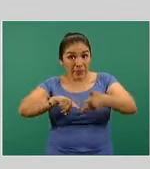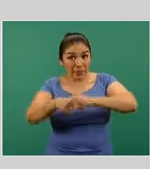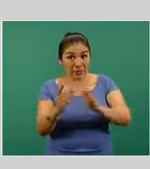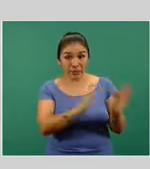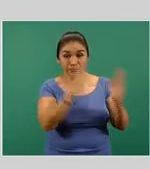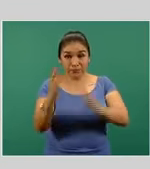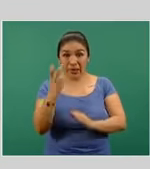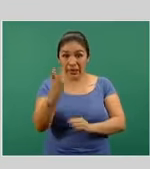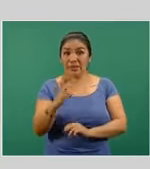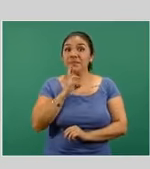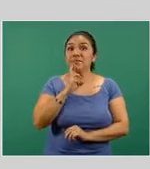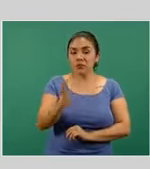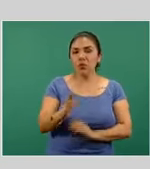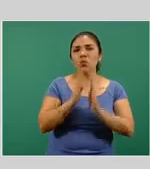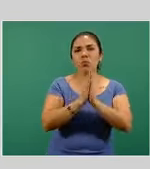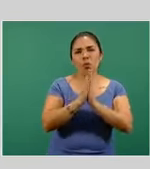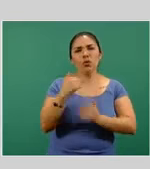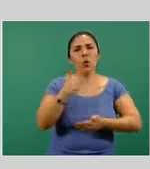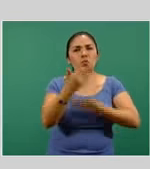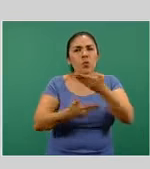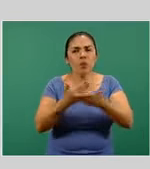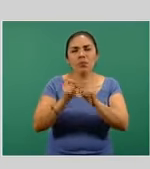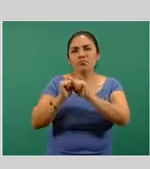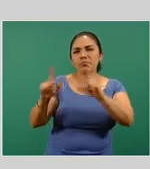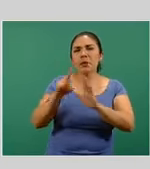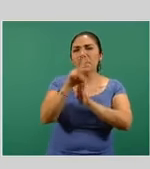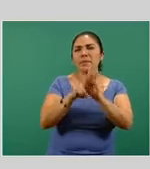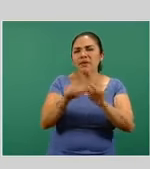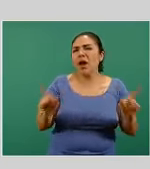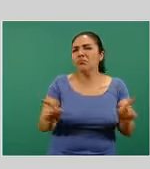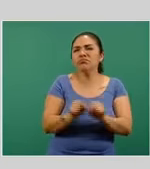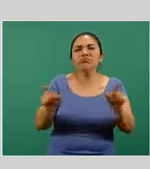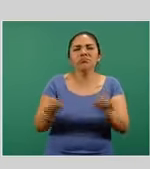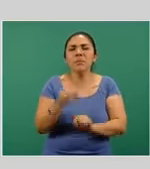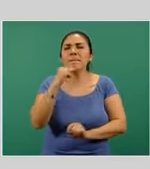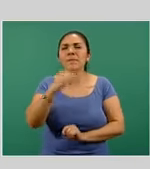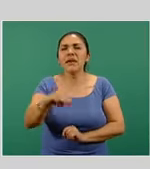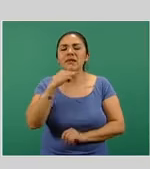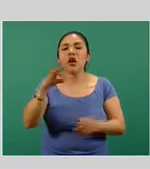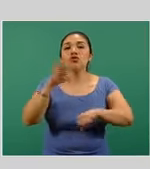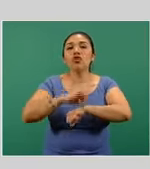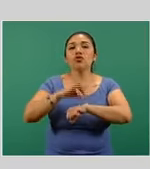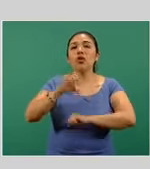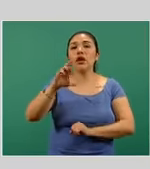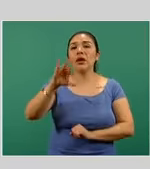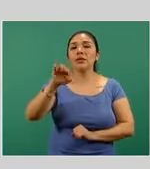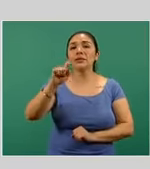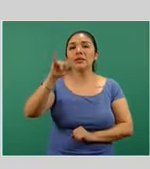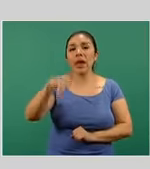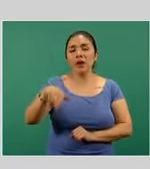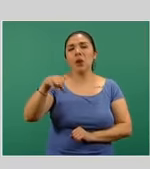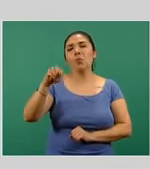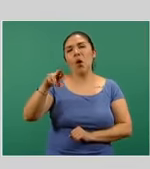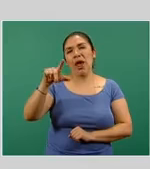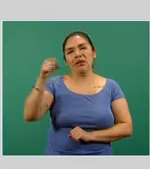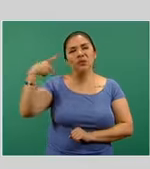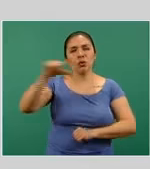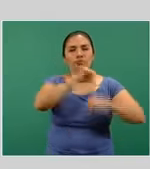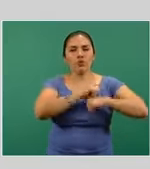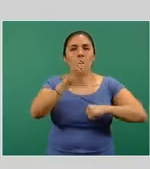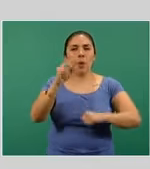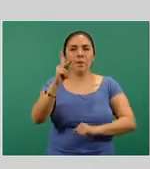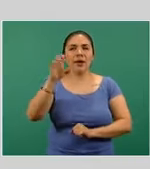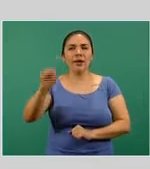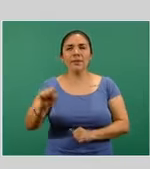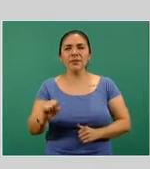estos resultados, compartirles videos con mensajes cortos del doctor Cristian Morales de la OPS, de la Organización